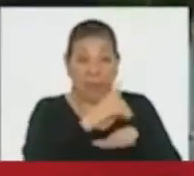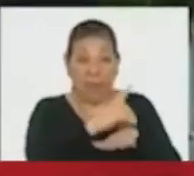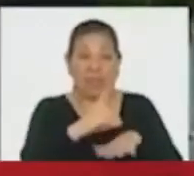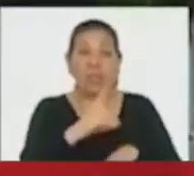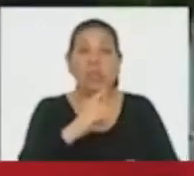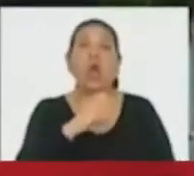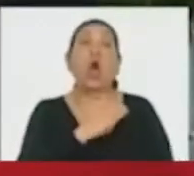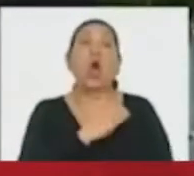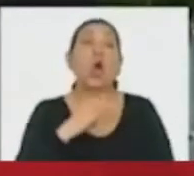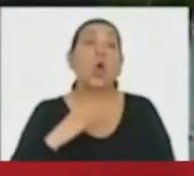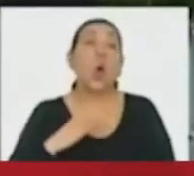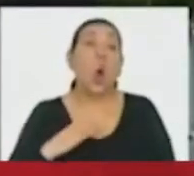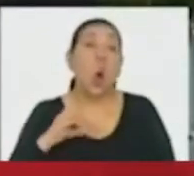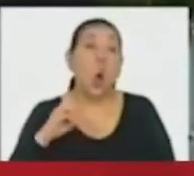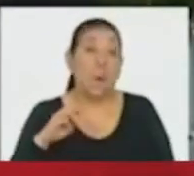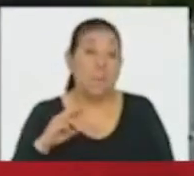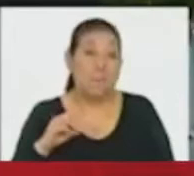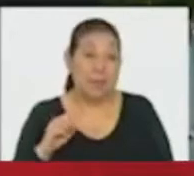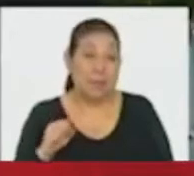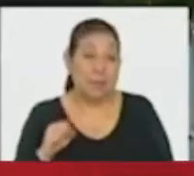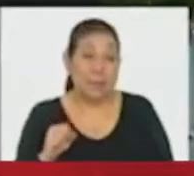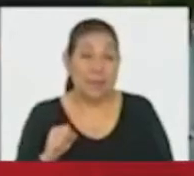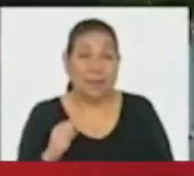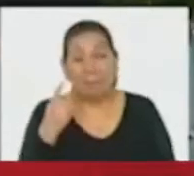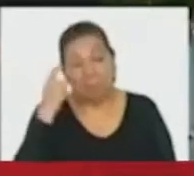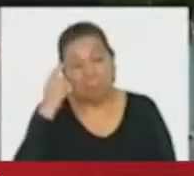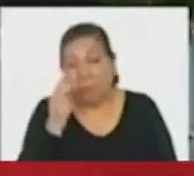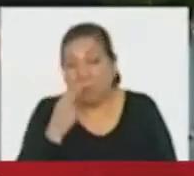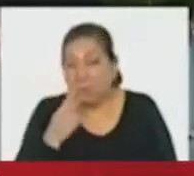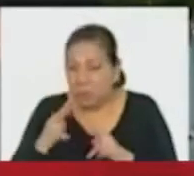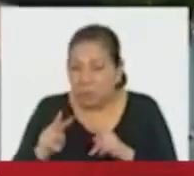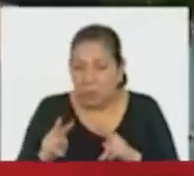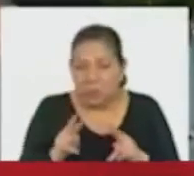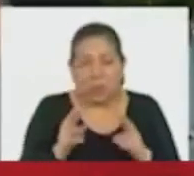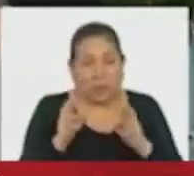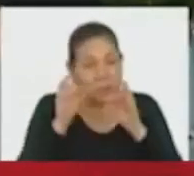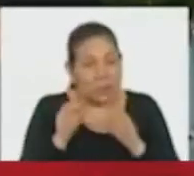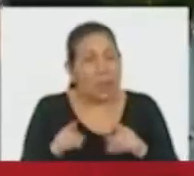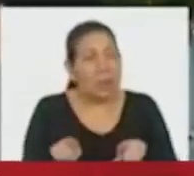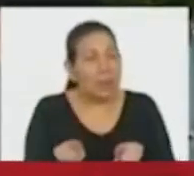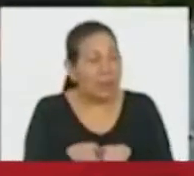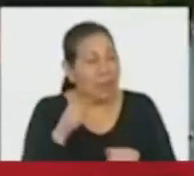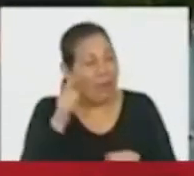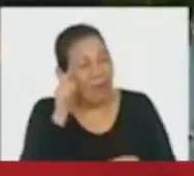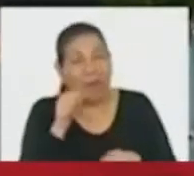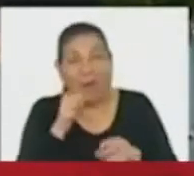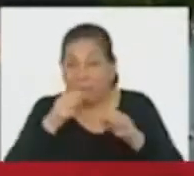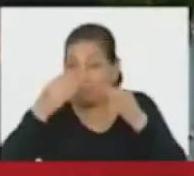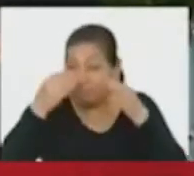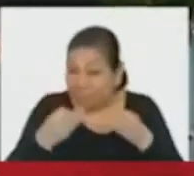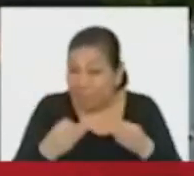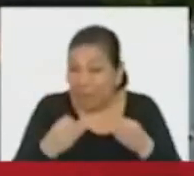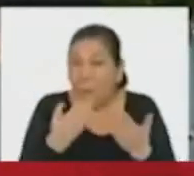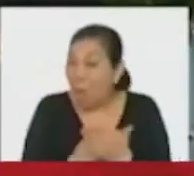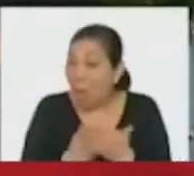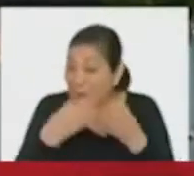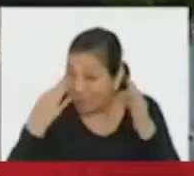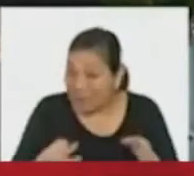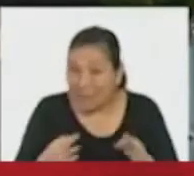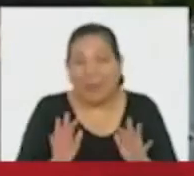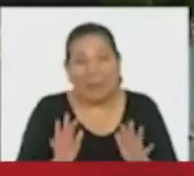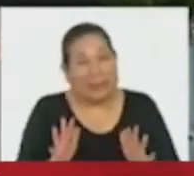estamos siguiendo el rastro y estamos casi convencidos aunque todavía no se ha comprobado